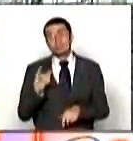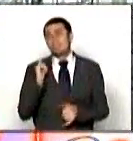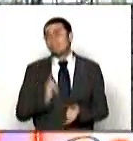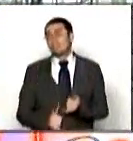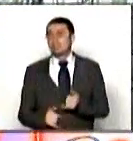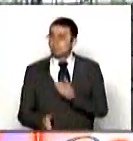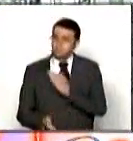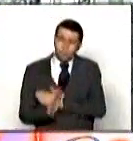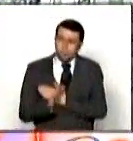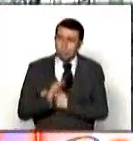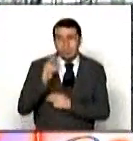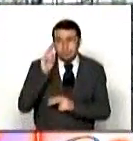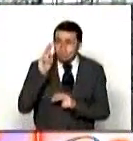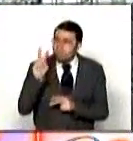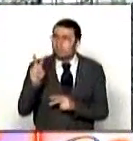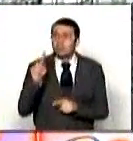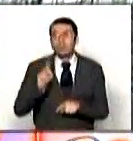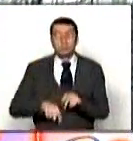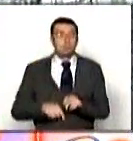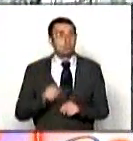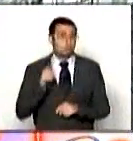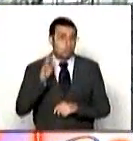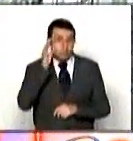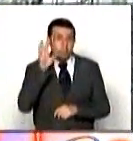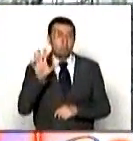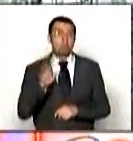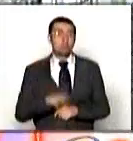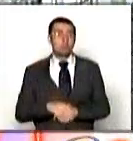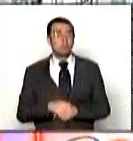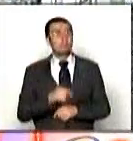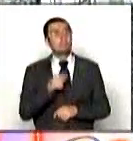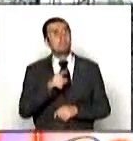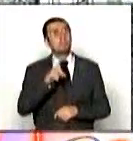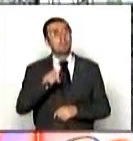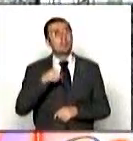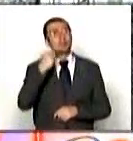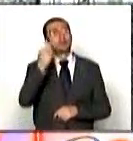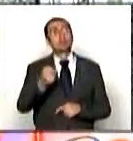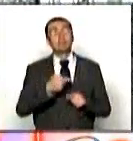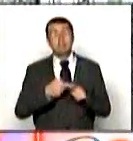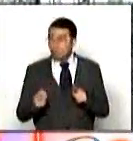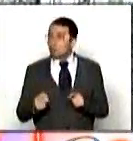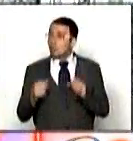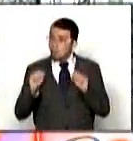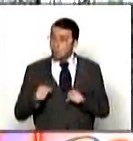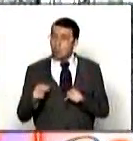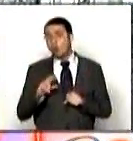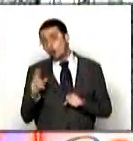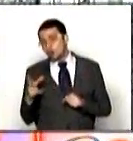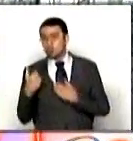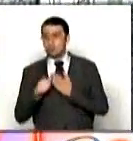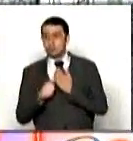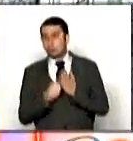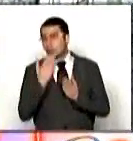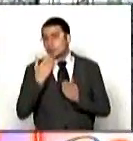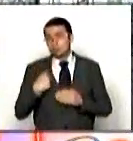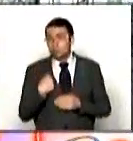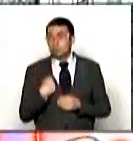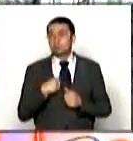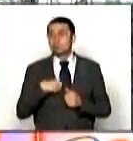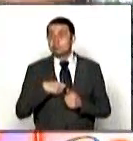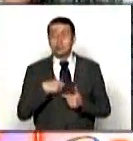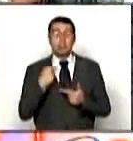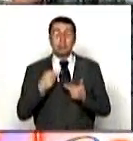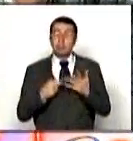seguirlo escuchando. ¿Sabe qué se me ocurre en este momento? Pedirle el favor a ver si la semana entrante hacemos otro programa, porque, por ejemplo, a mí se me quedaron algunas